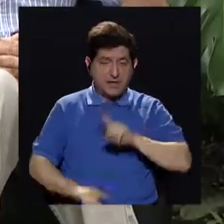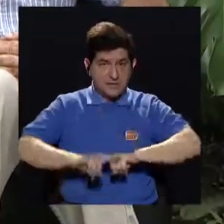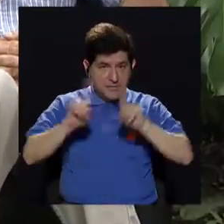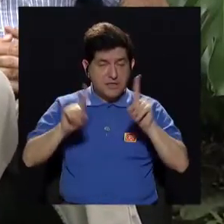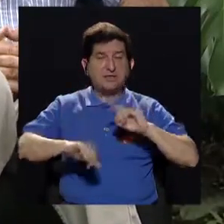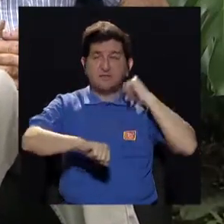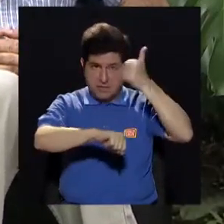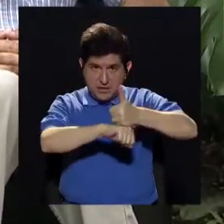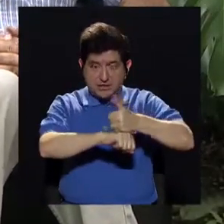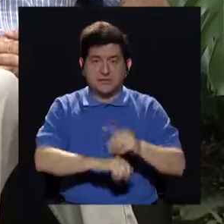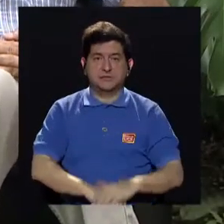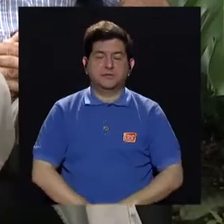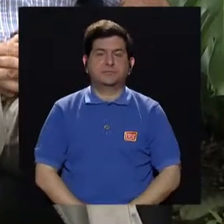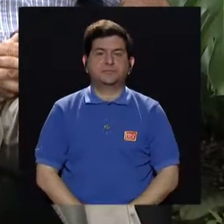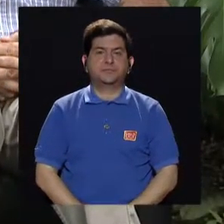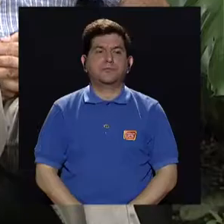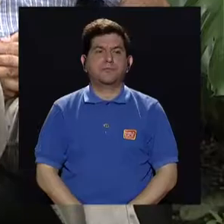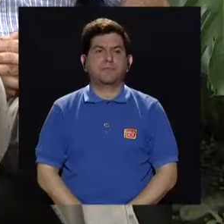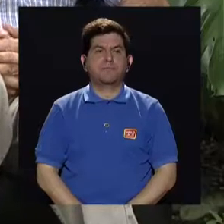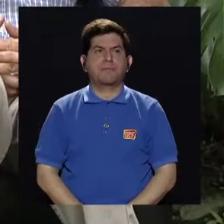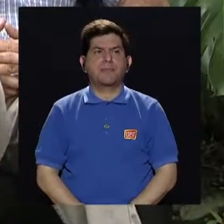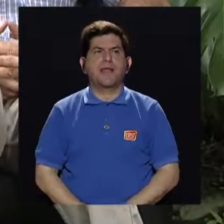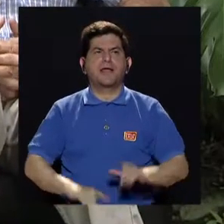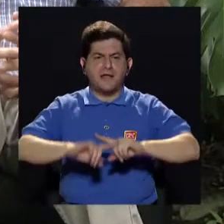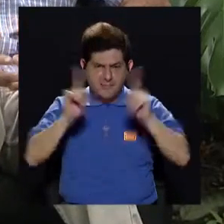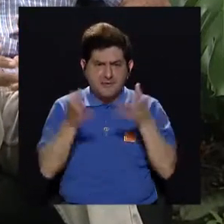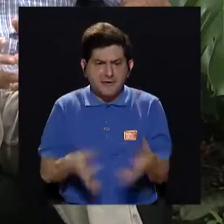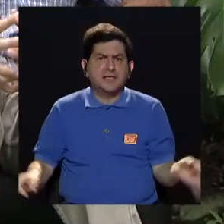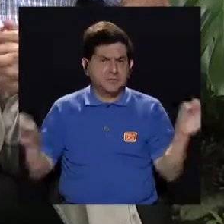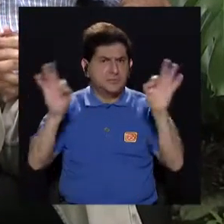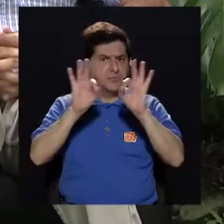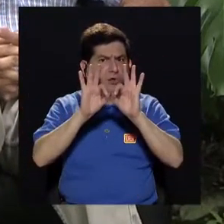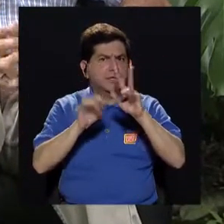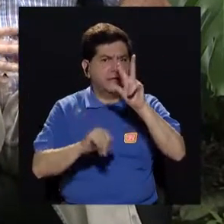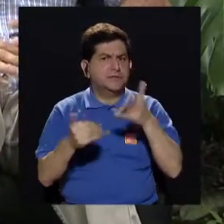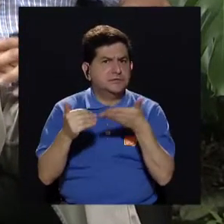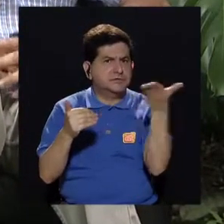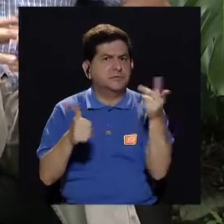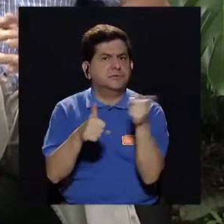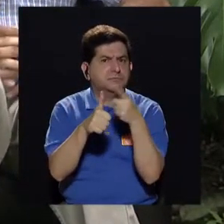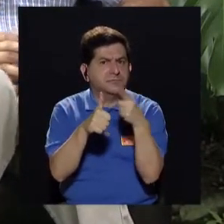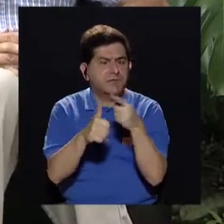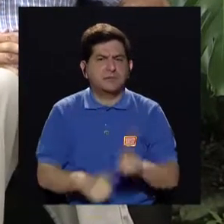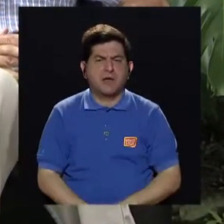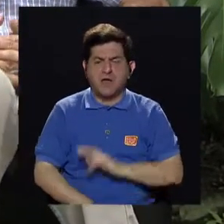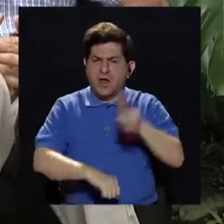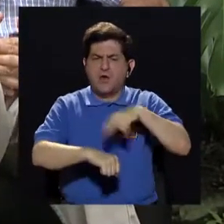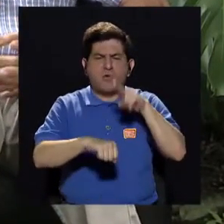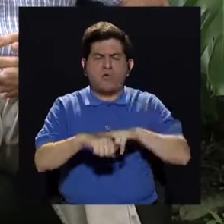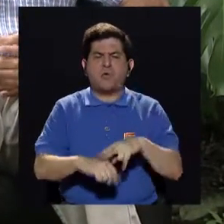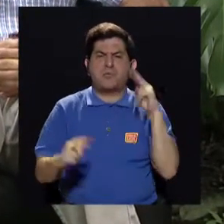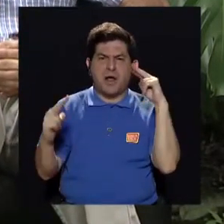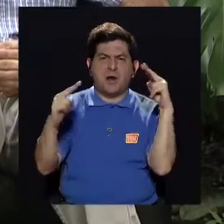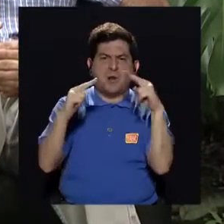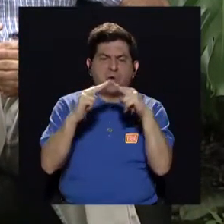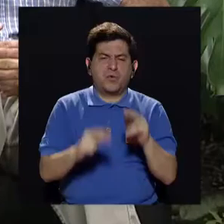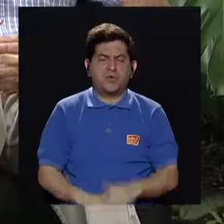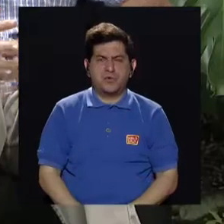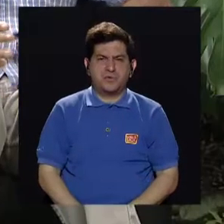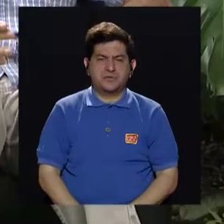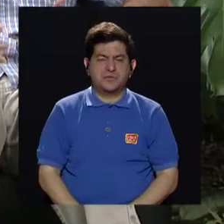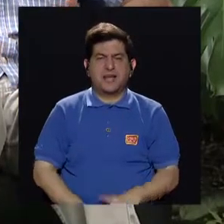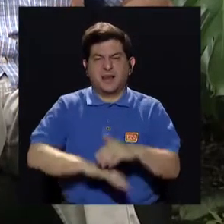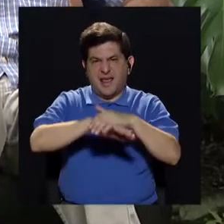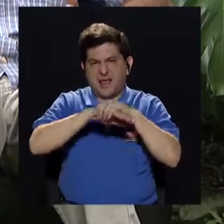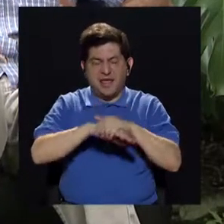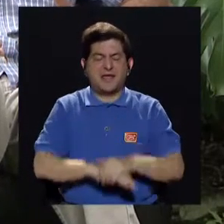hacer esa diferenciación, ¿no, Jorge? Sí, yo aquí además esa diferenciación es muy importante por tres aspectos. Primero, que normalmente se conoce internacionalmente lo que